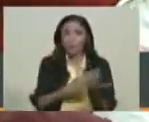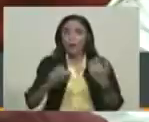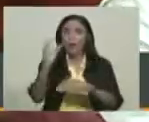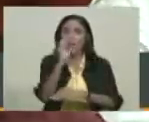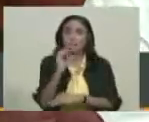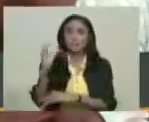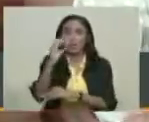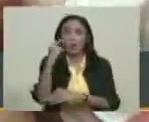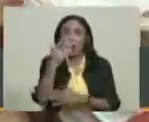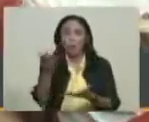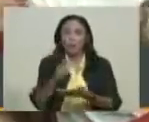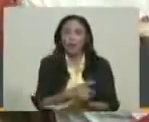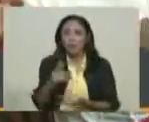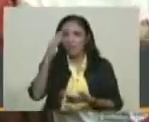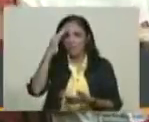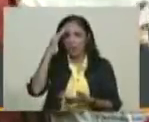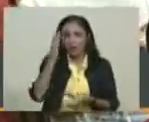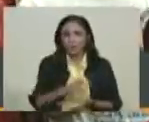rancia criminal de Bogotá.